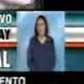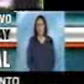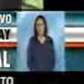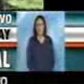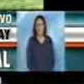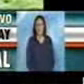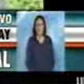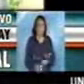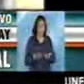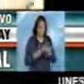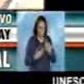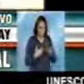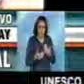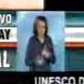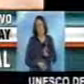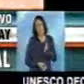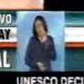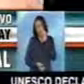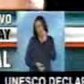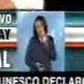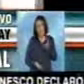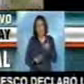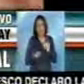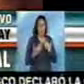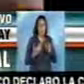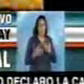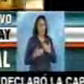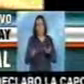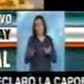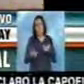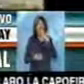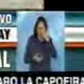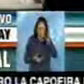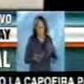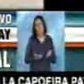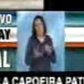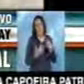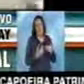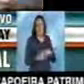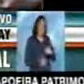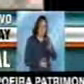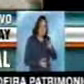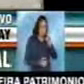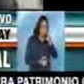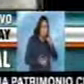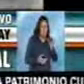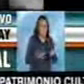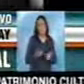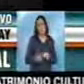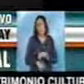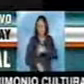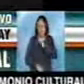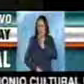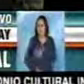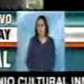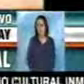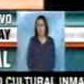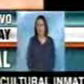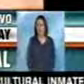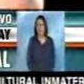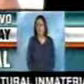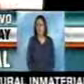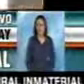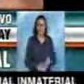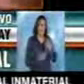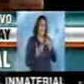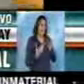Vamos. Pero, o sea, pero qué. O sea, todo, estamos hablando de otra cosa. Sí, yo sé que estamos hablando de otra cosa, pero es una curiosidad, pues, ya fue. Estamos